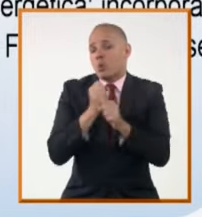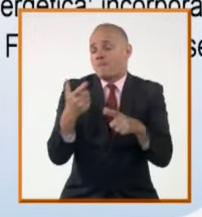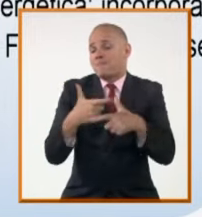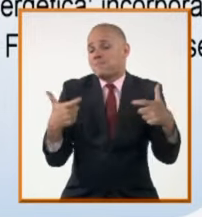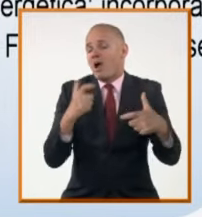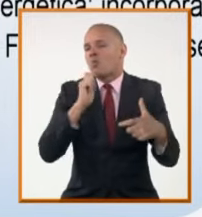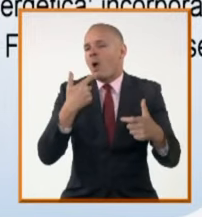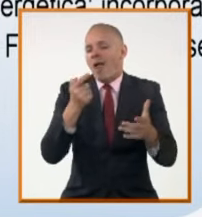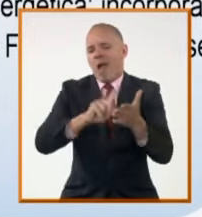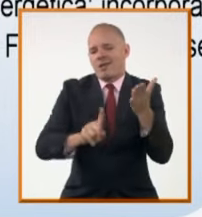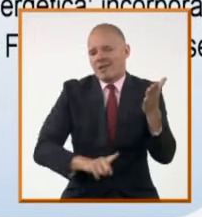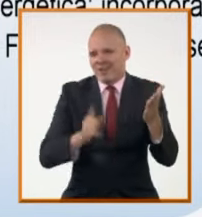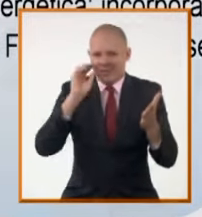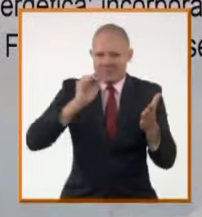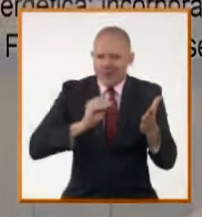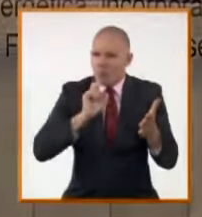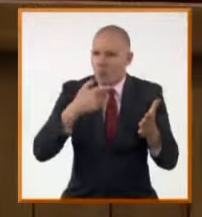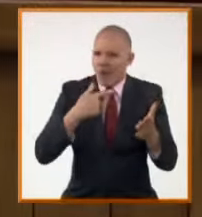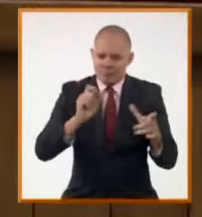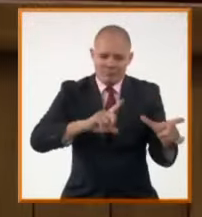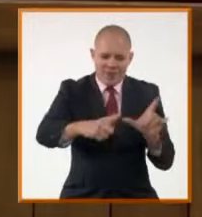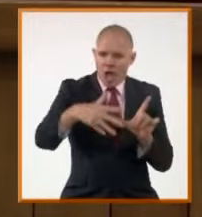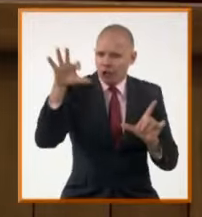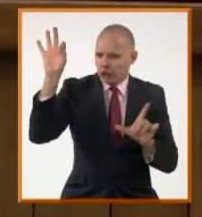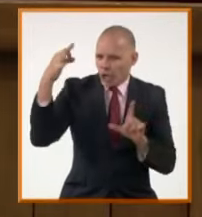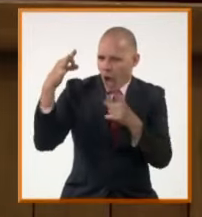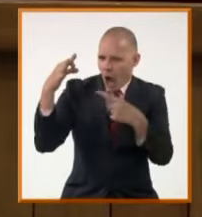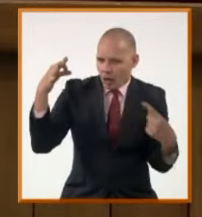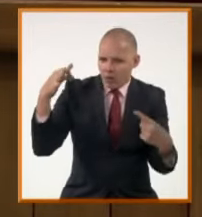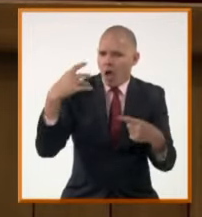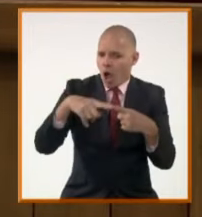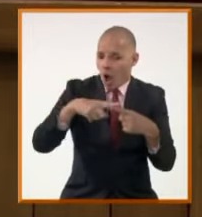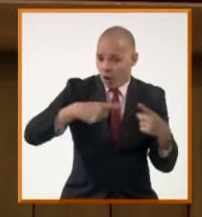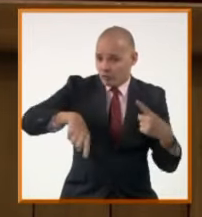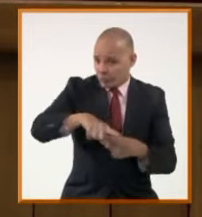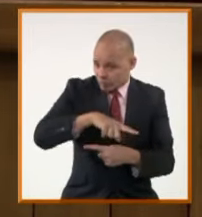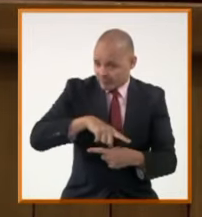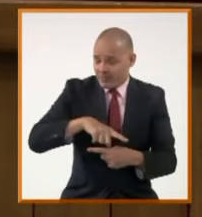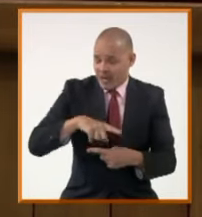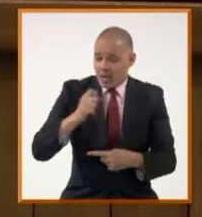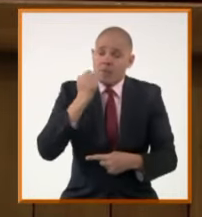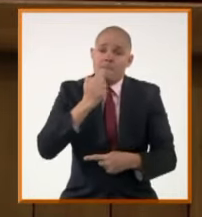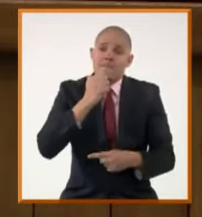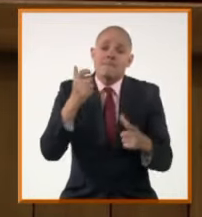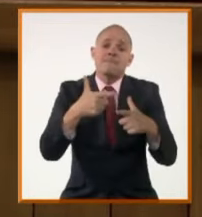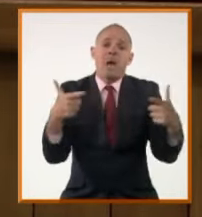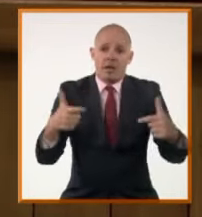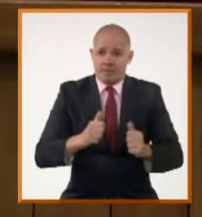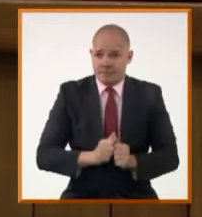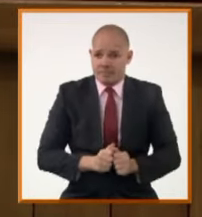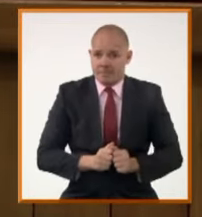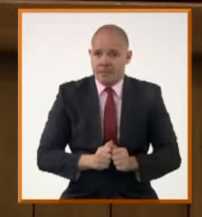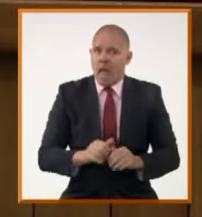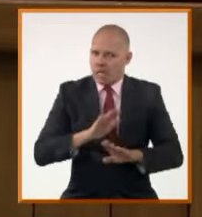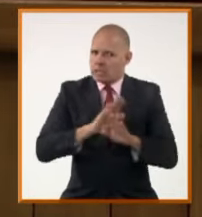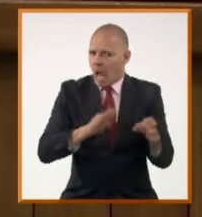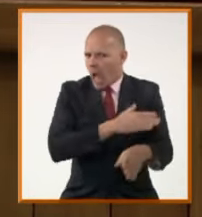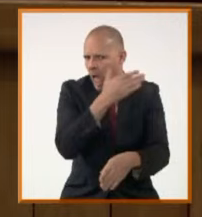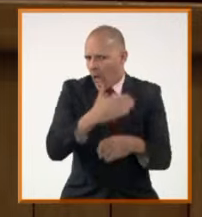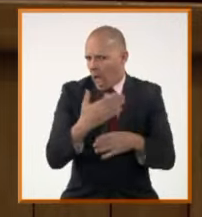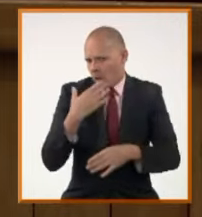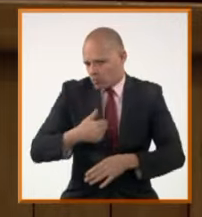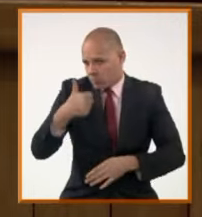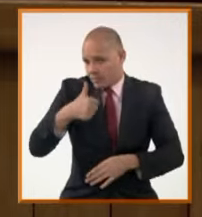Y en eso hemos avanzado mucho. Y tal es así que hoy se debe estar firmando